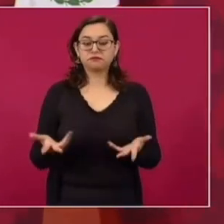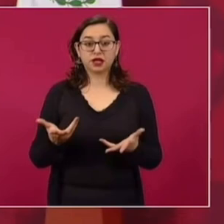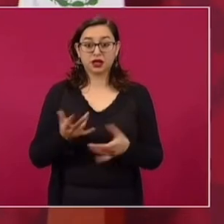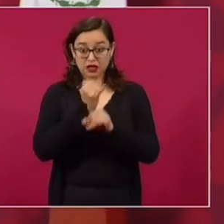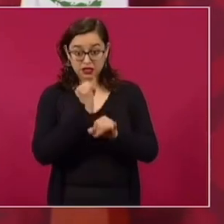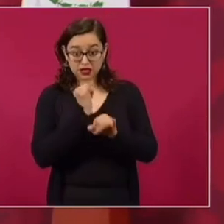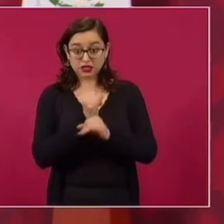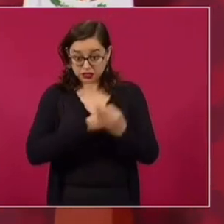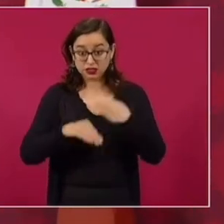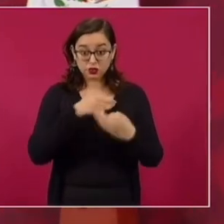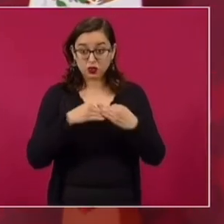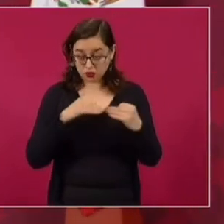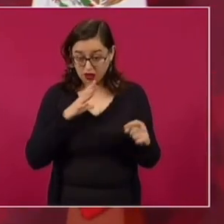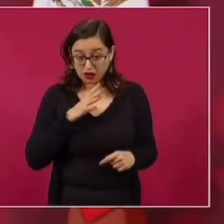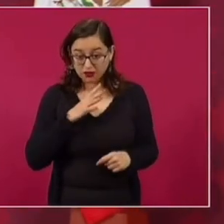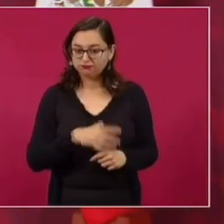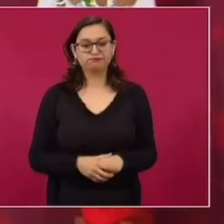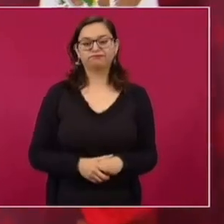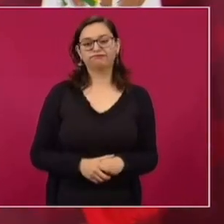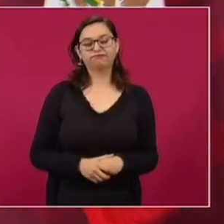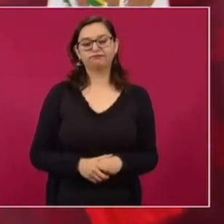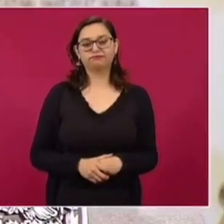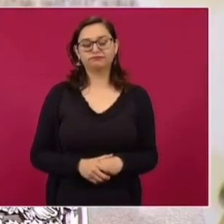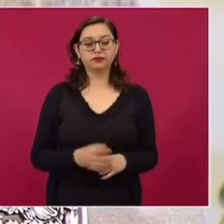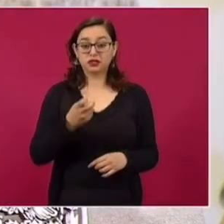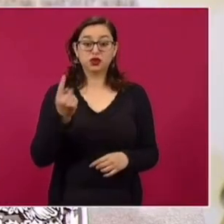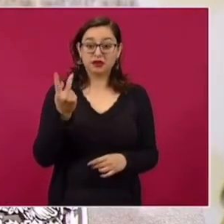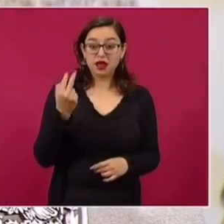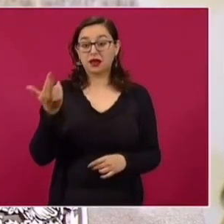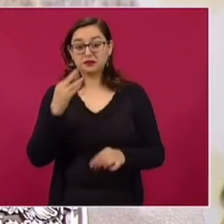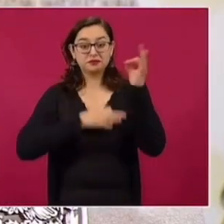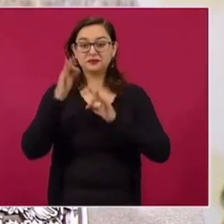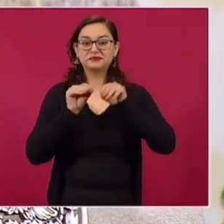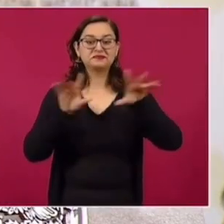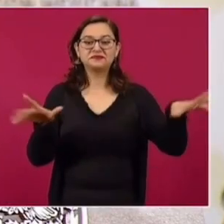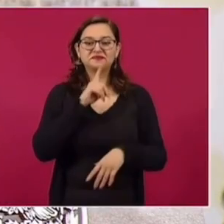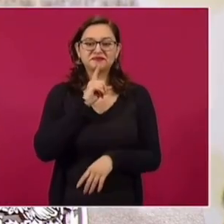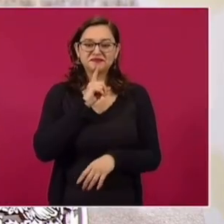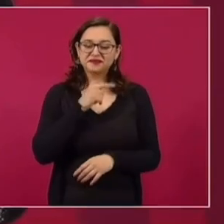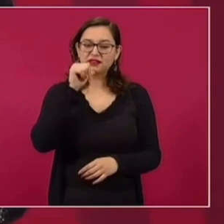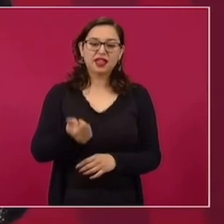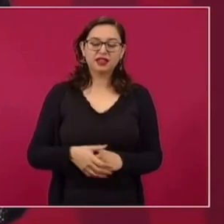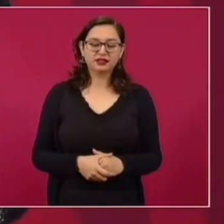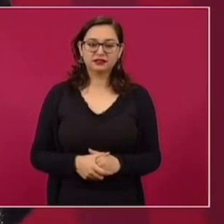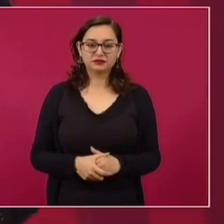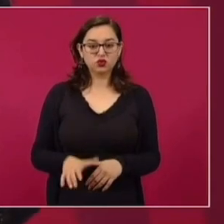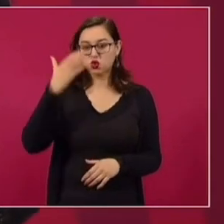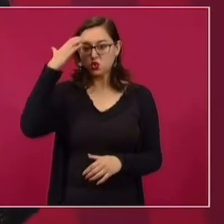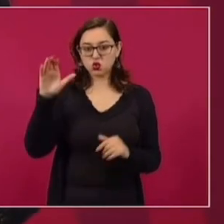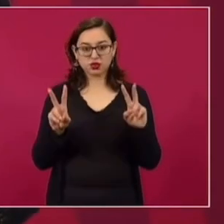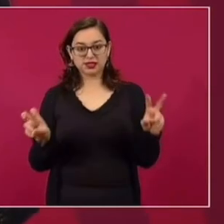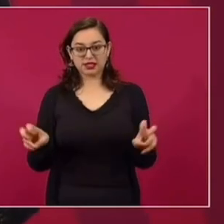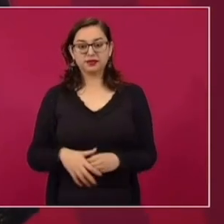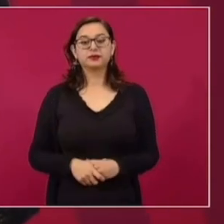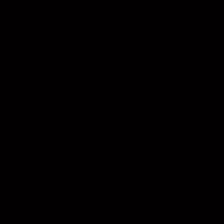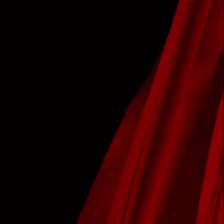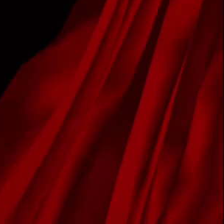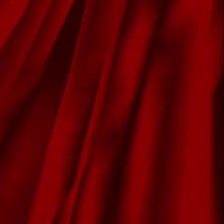derecho a internet o la posibilidad de tener internet, y esto no se difunde en los medios. Esto no se conoce.